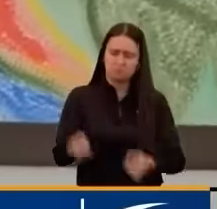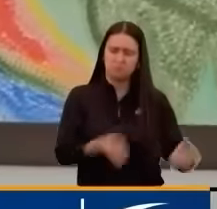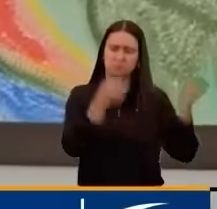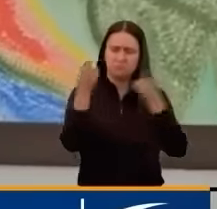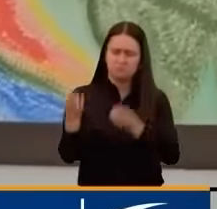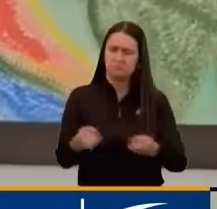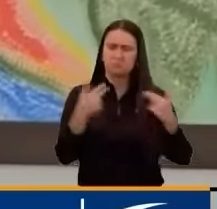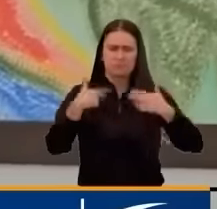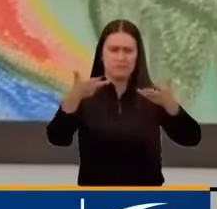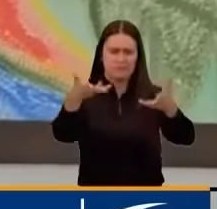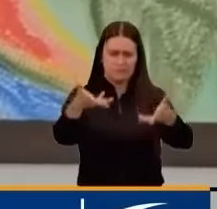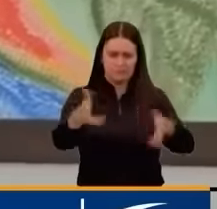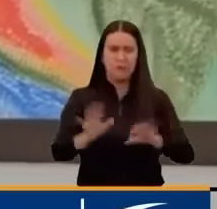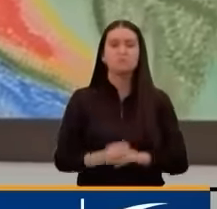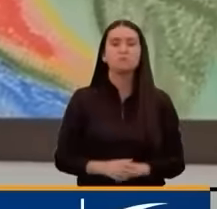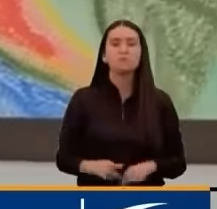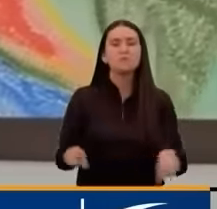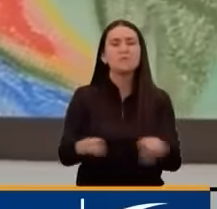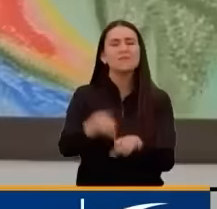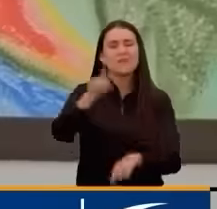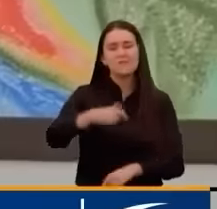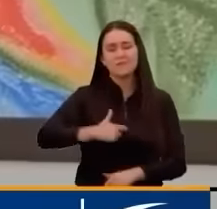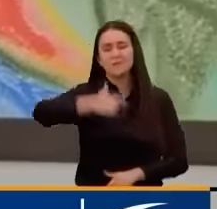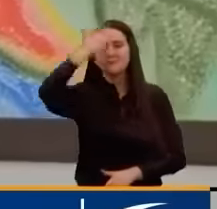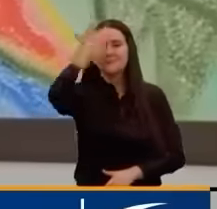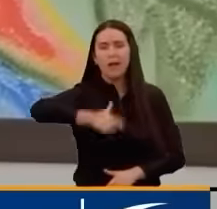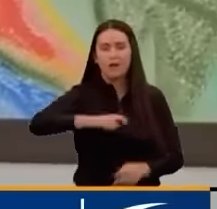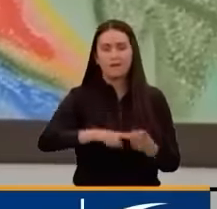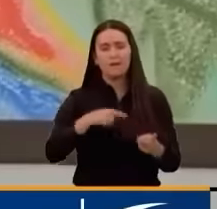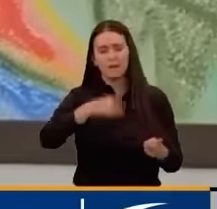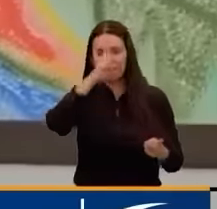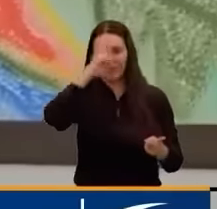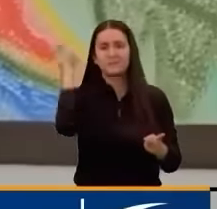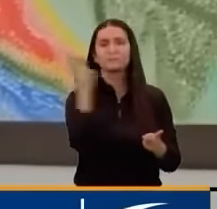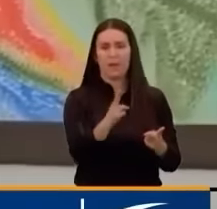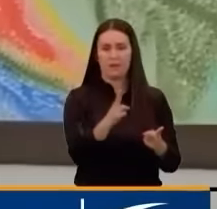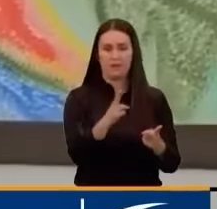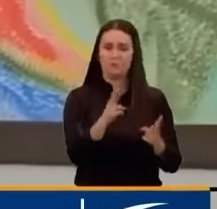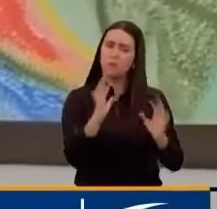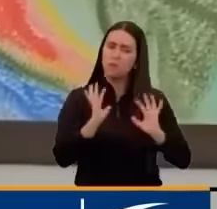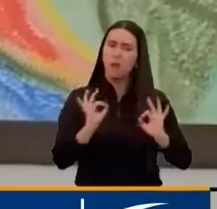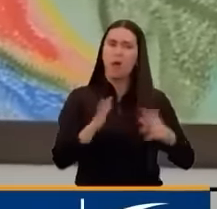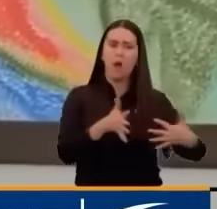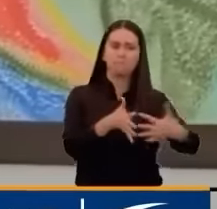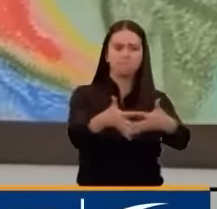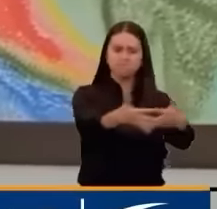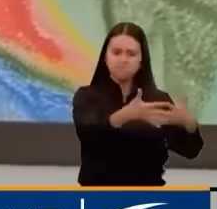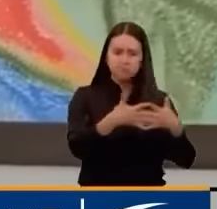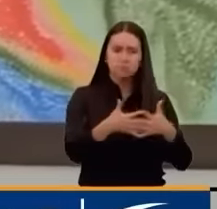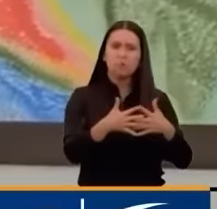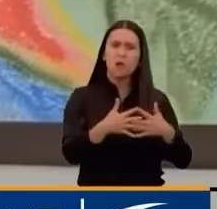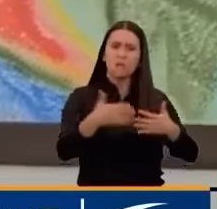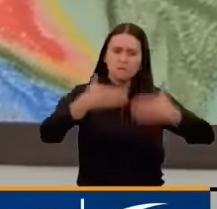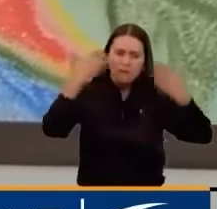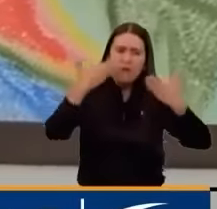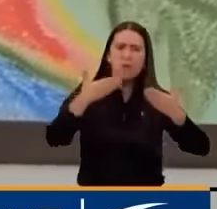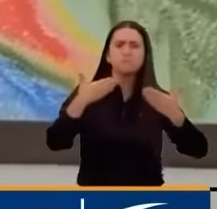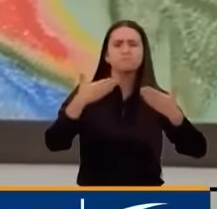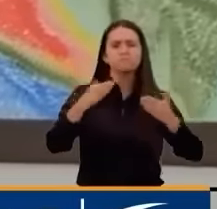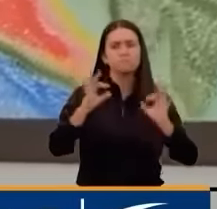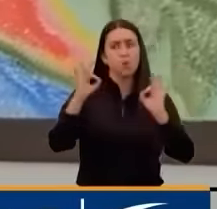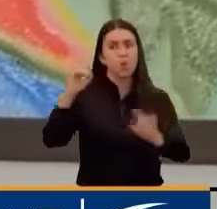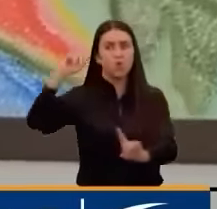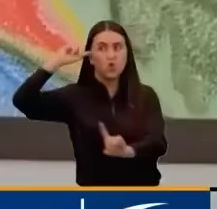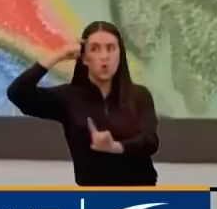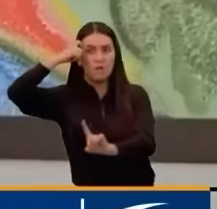reclamamos la serenidad, el respeto, la armonía, la cordialidad de parte del